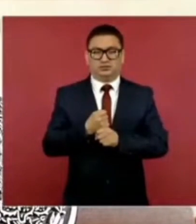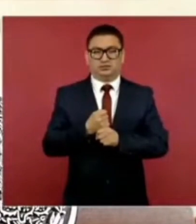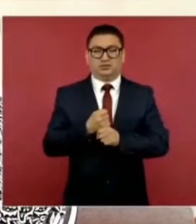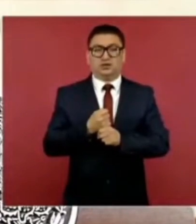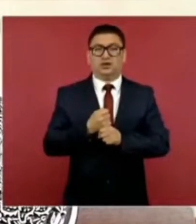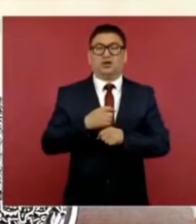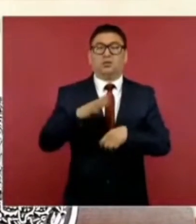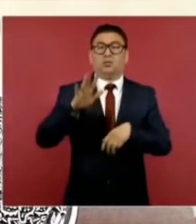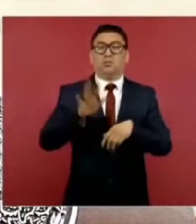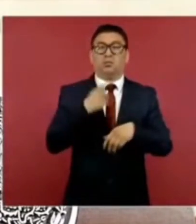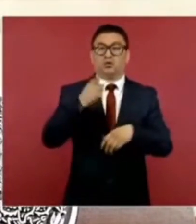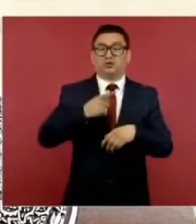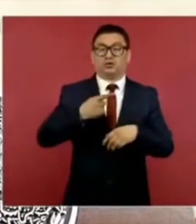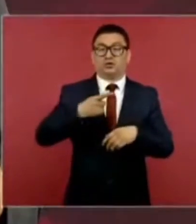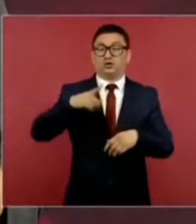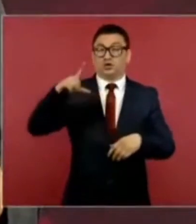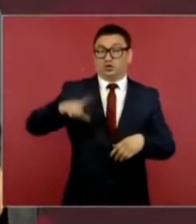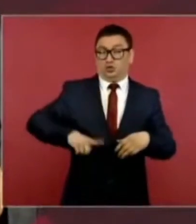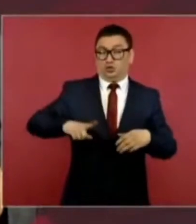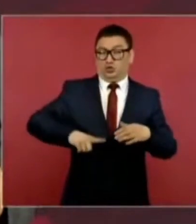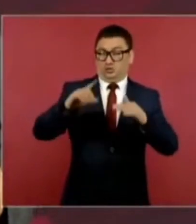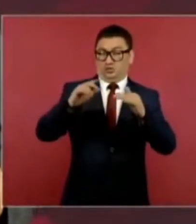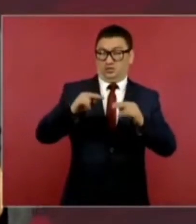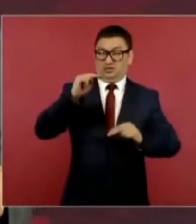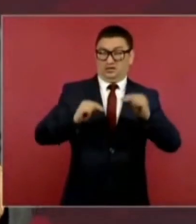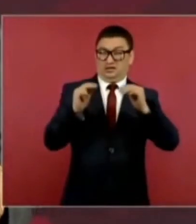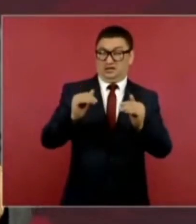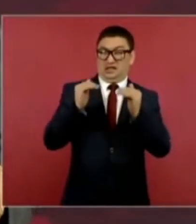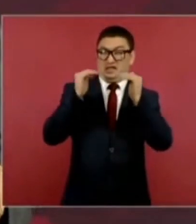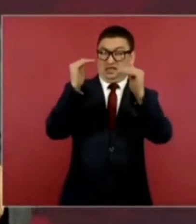bajando los sueldos a los altos funcionarios públicos,